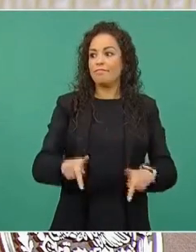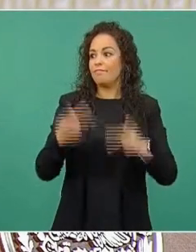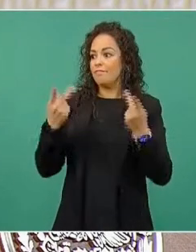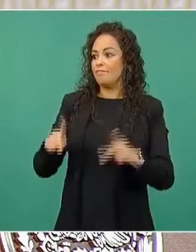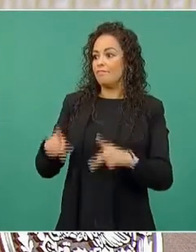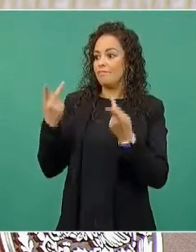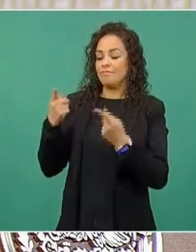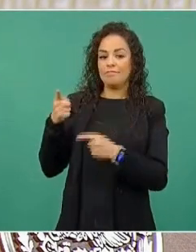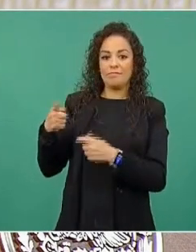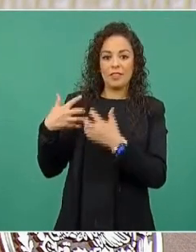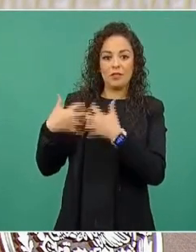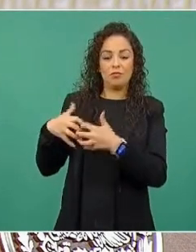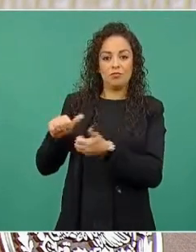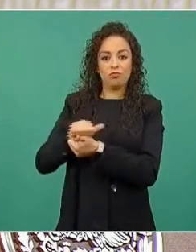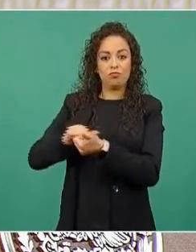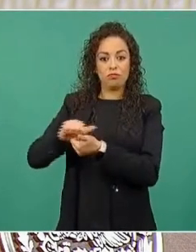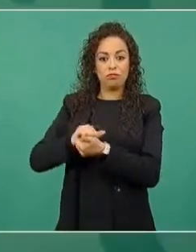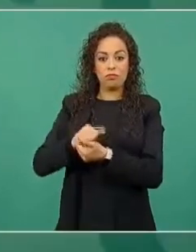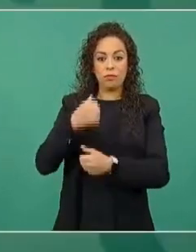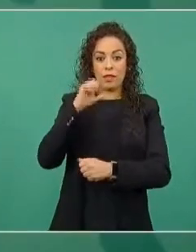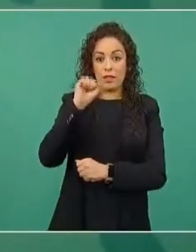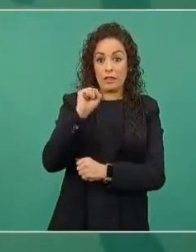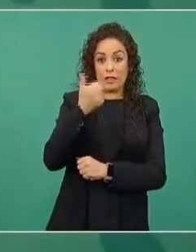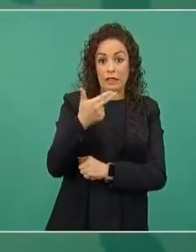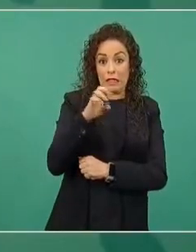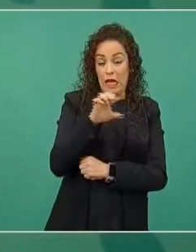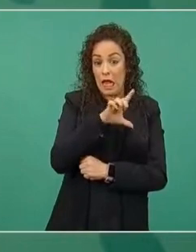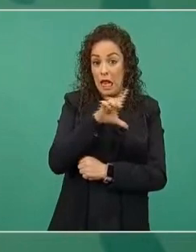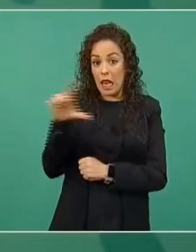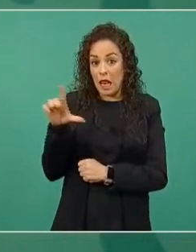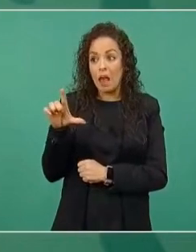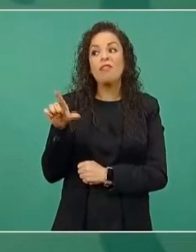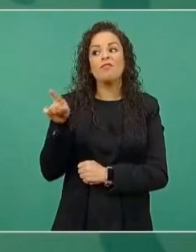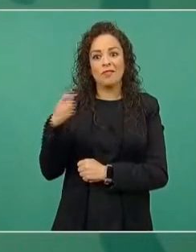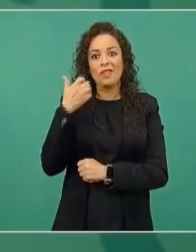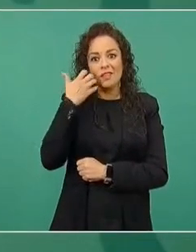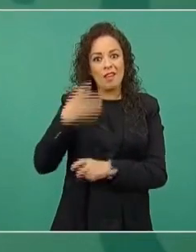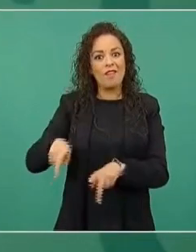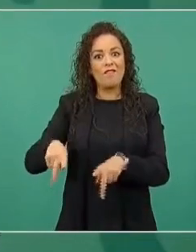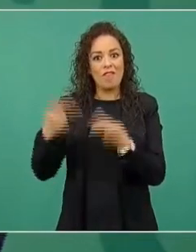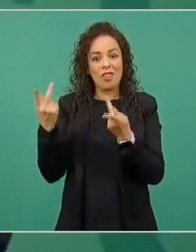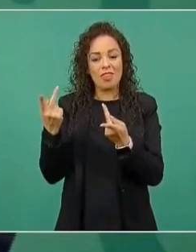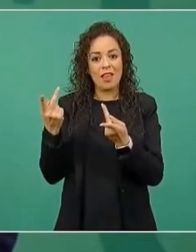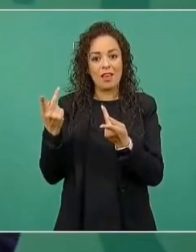Shell ofreció vender algunas refinerías, pero no esta,